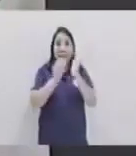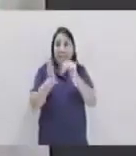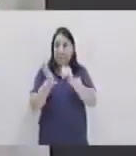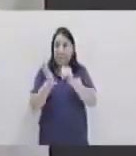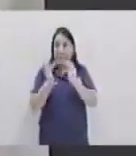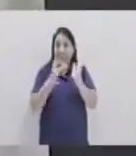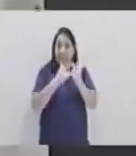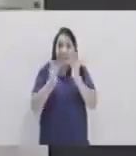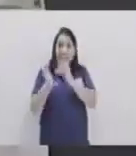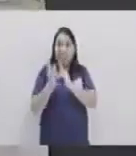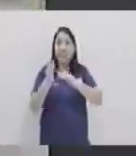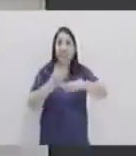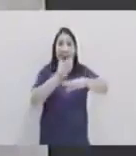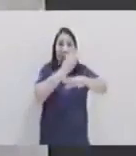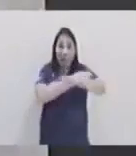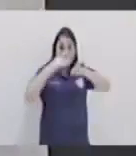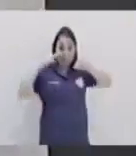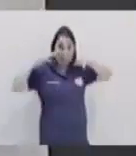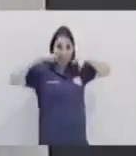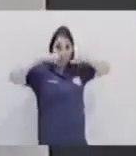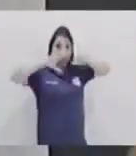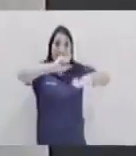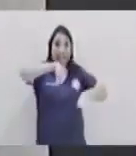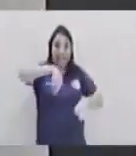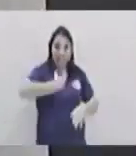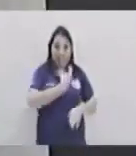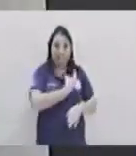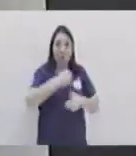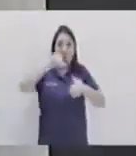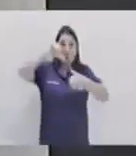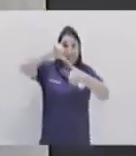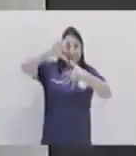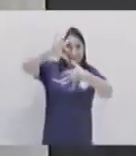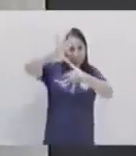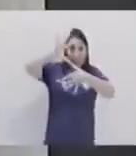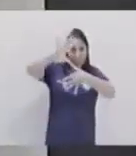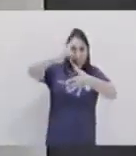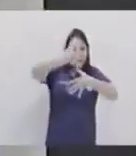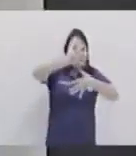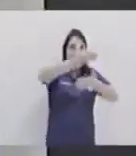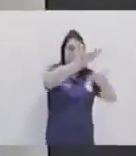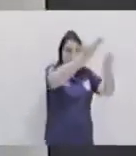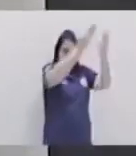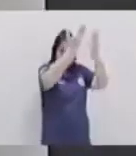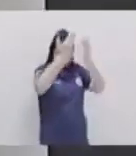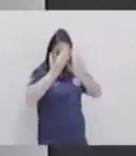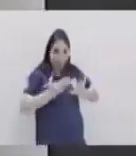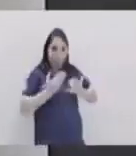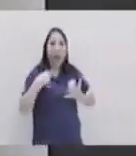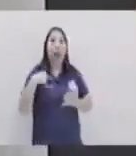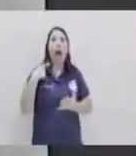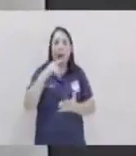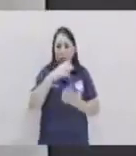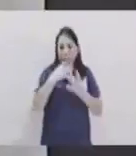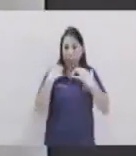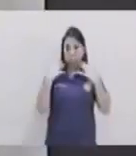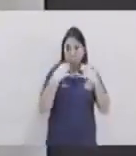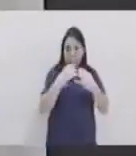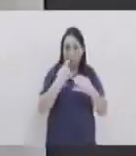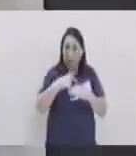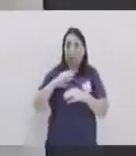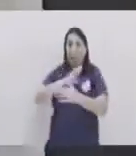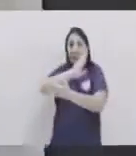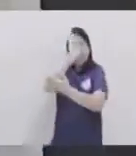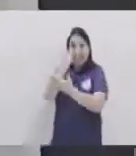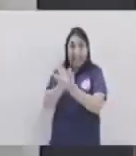españoles invadieran América, existía una literatura y lo han catalogado como prehispánica. Hispánica